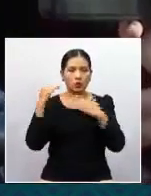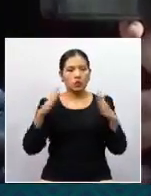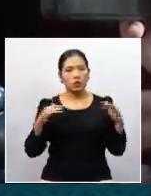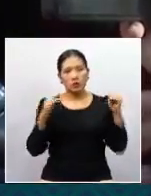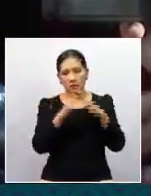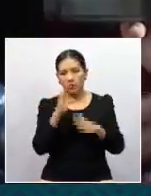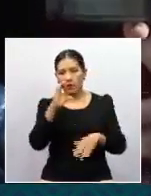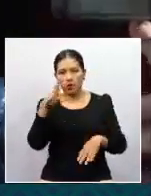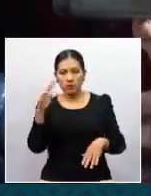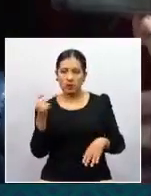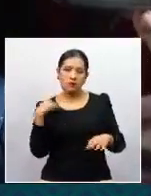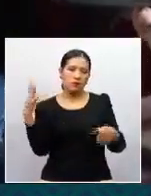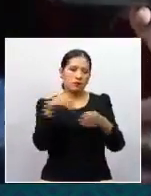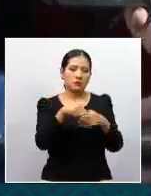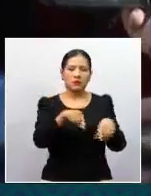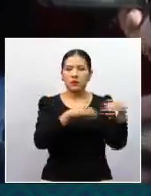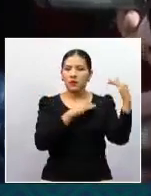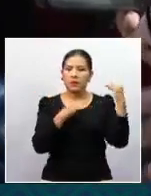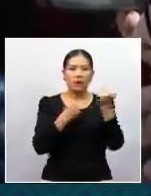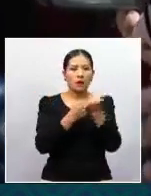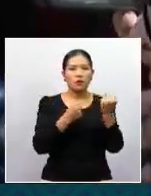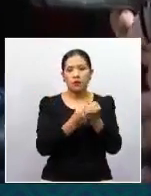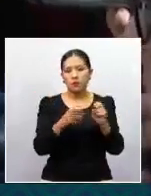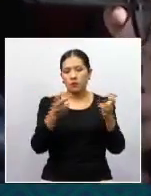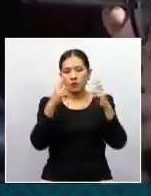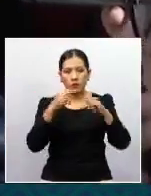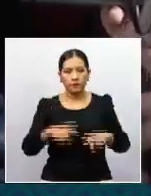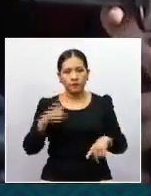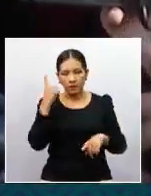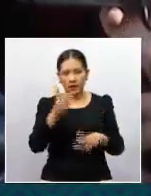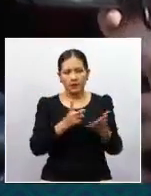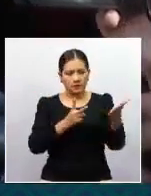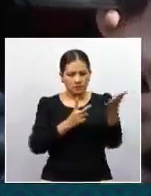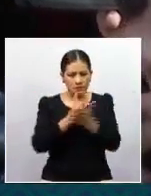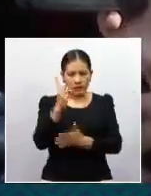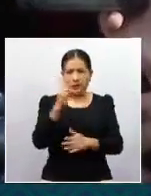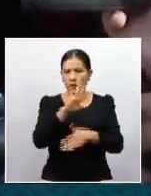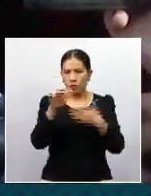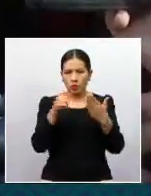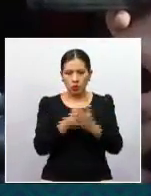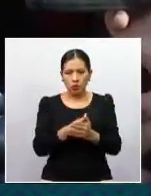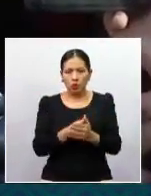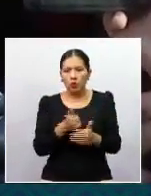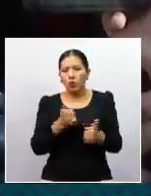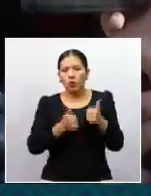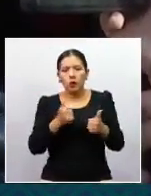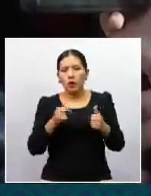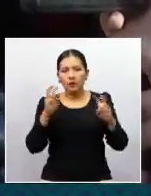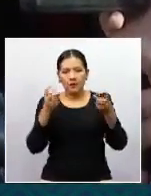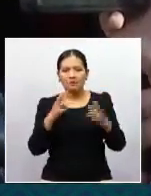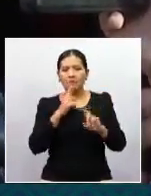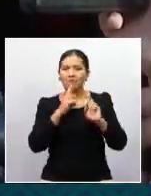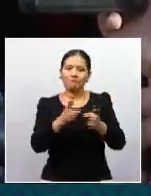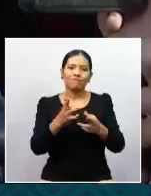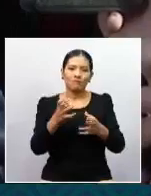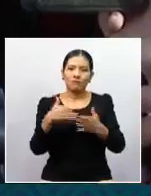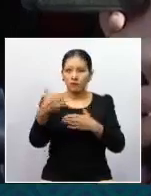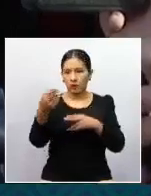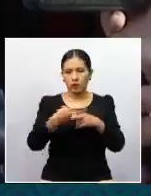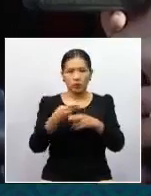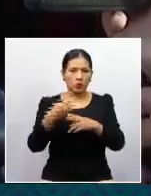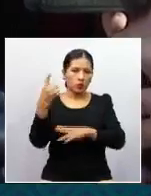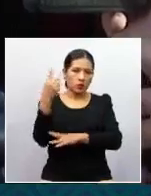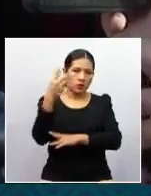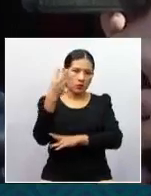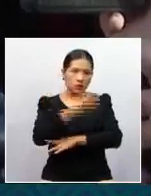para coadyuvar en esta investigación. Queremos dar la certeza que en las próximas horas, esperemos en los próximos días, ya tengamos el resultado de